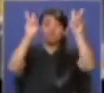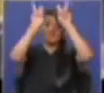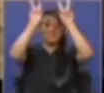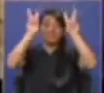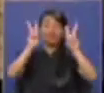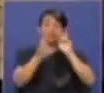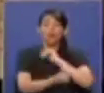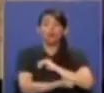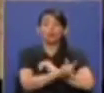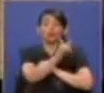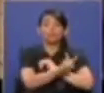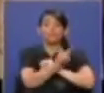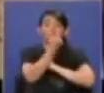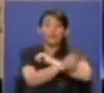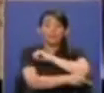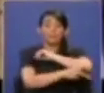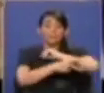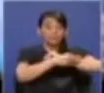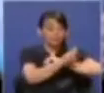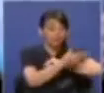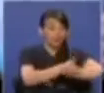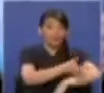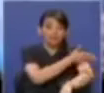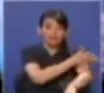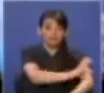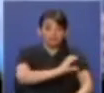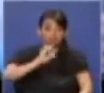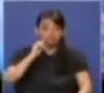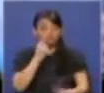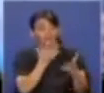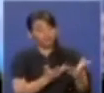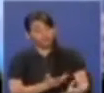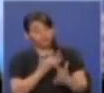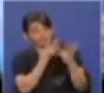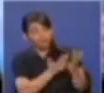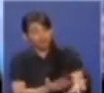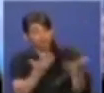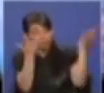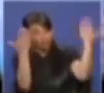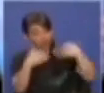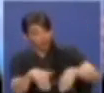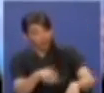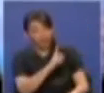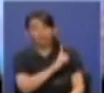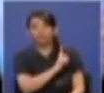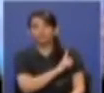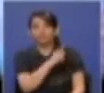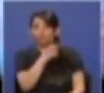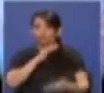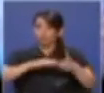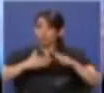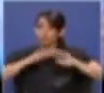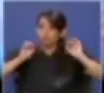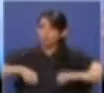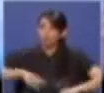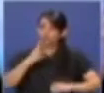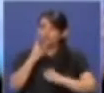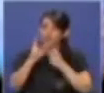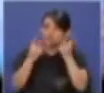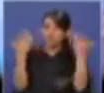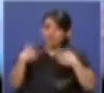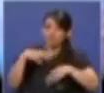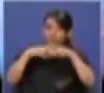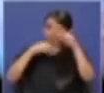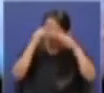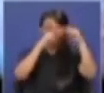futuras utilidades, para que la comunidad no tenga que esperar a que la obra se termine, para que la comunidad pueda ver los beneficios de